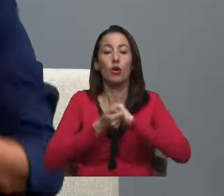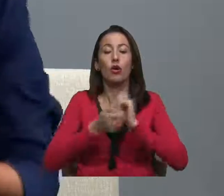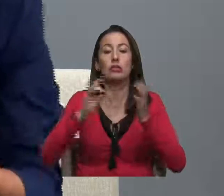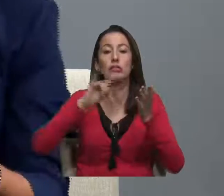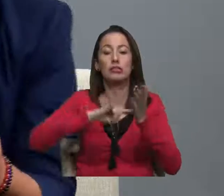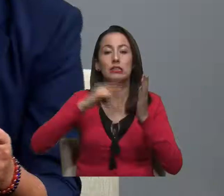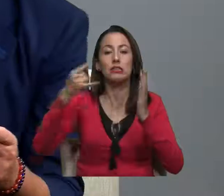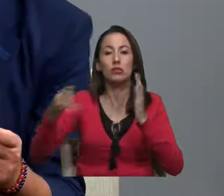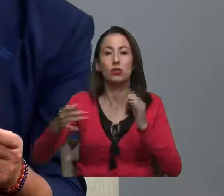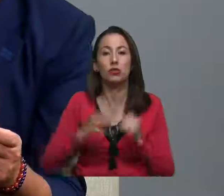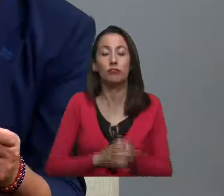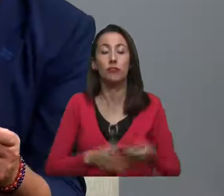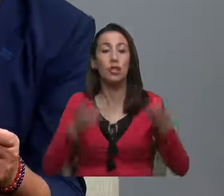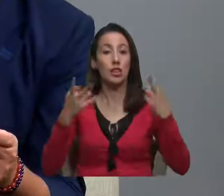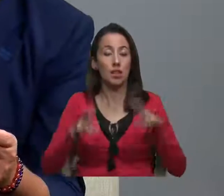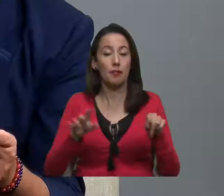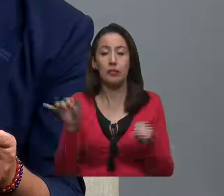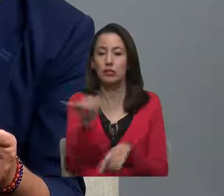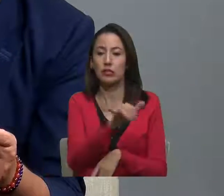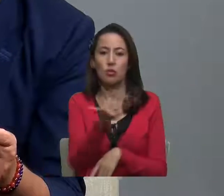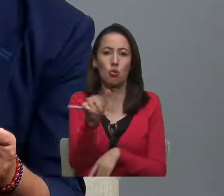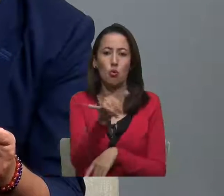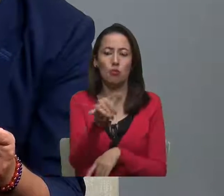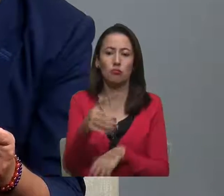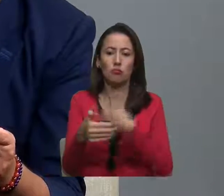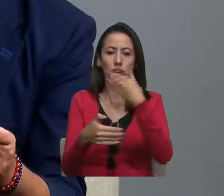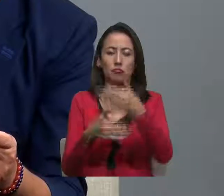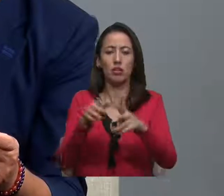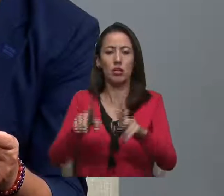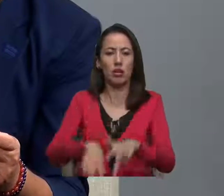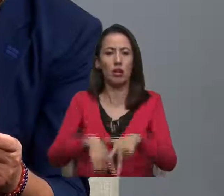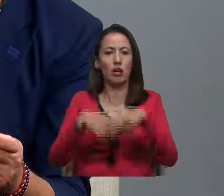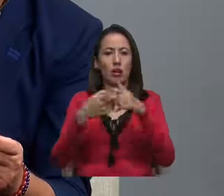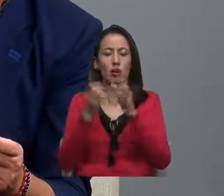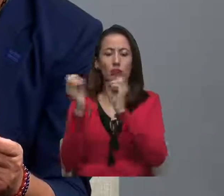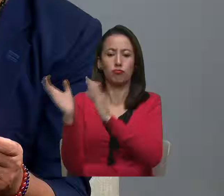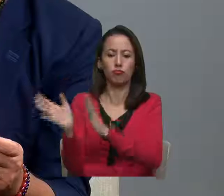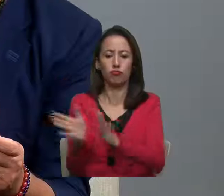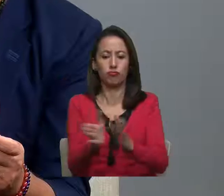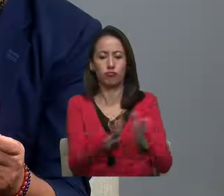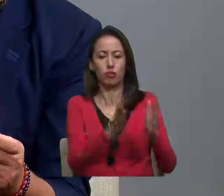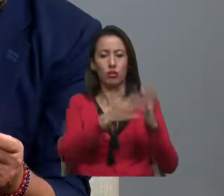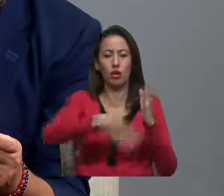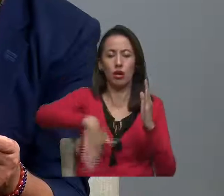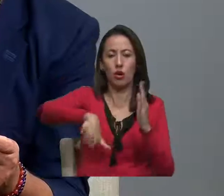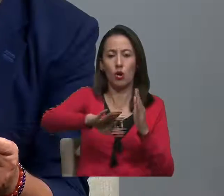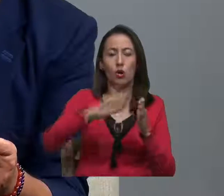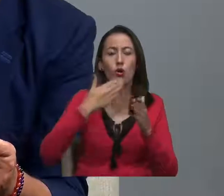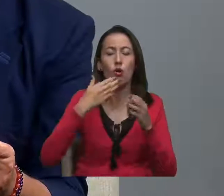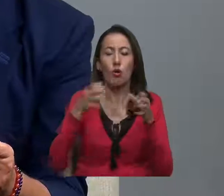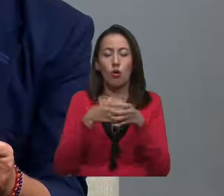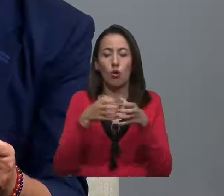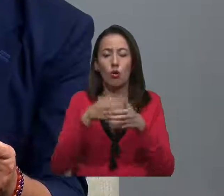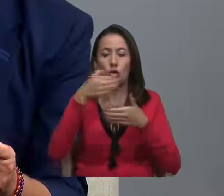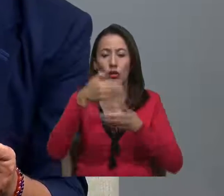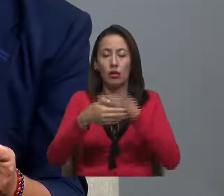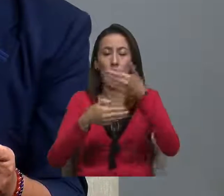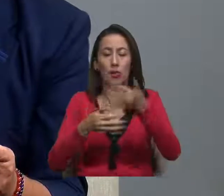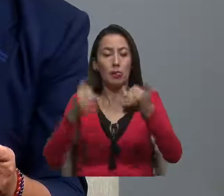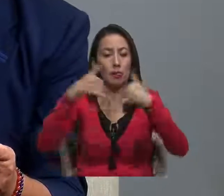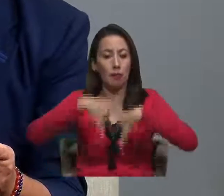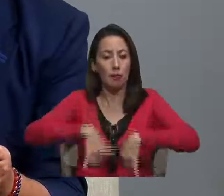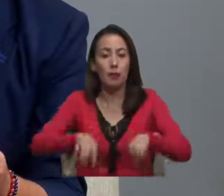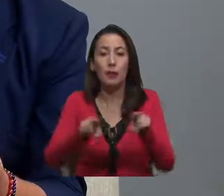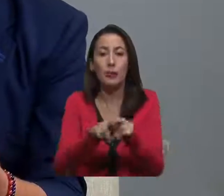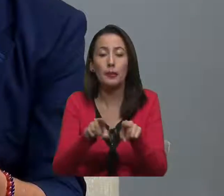el mismo el mismo proceso vamos a desarrollarlo viendo rones sí y vía redes para que los